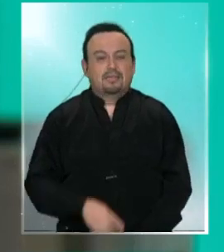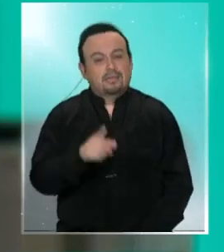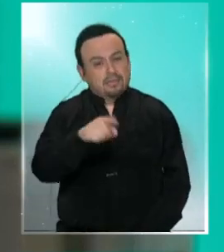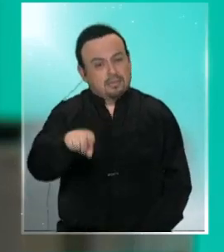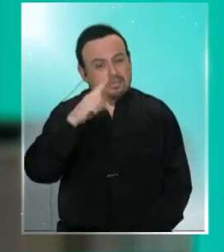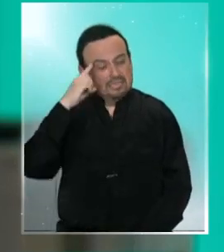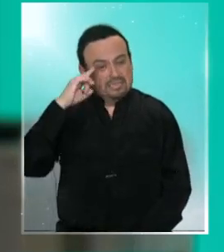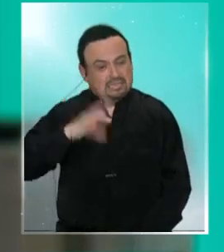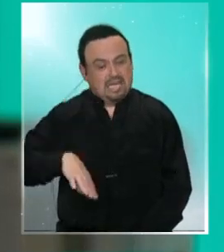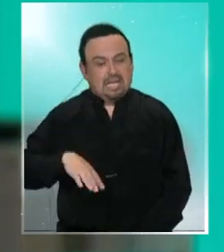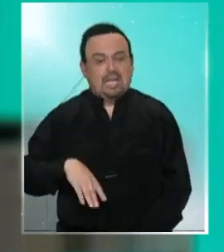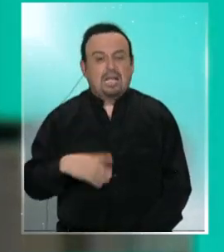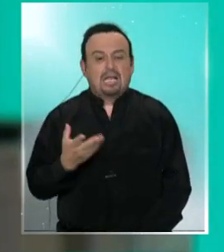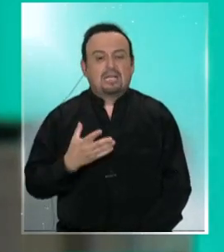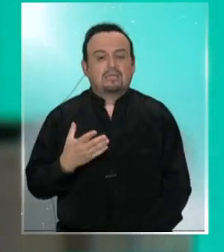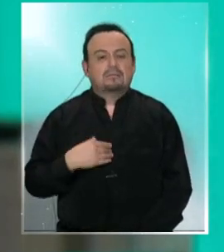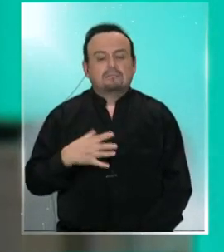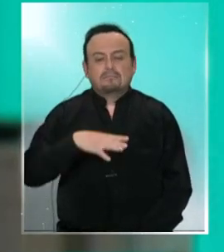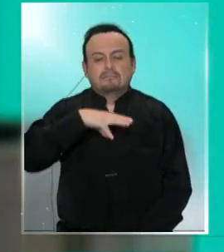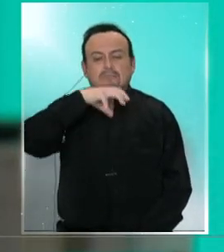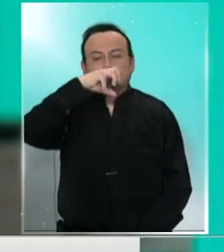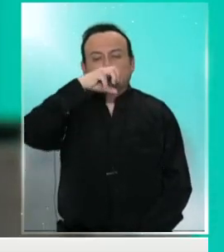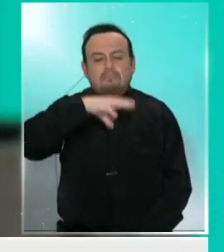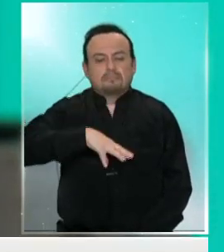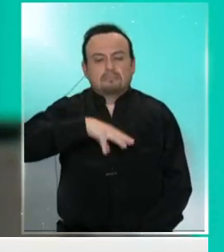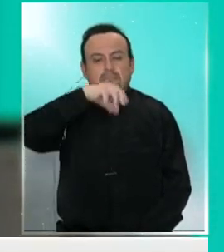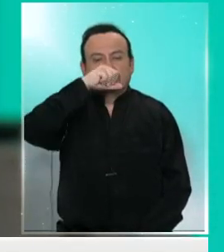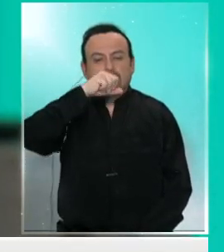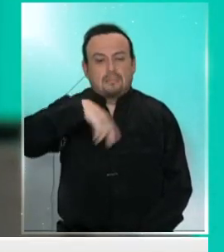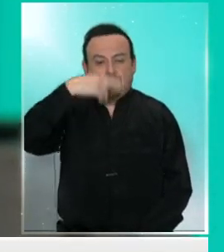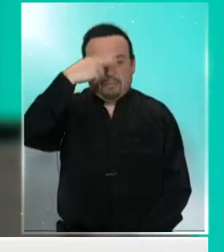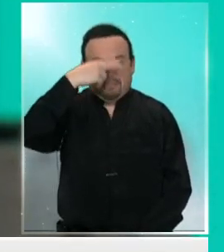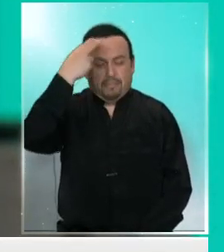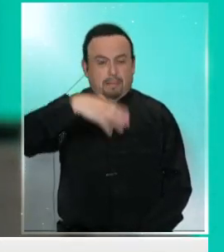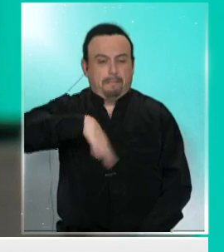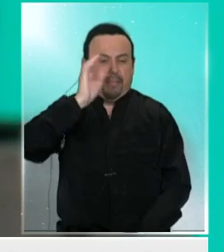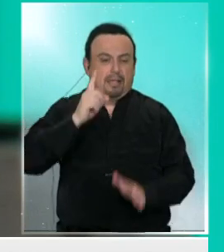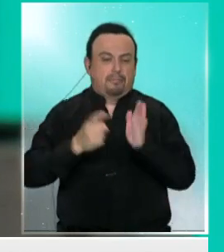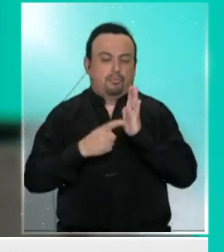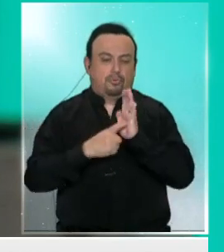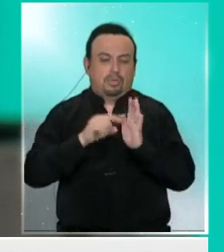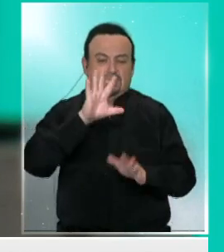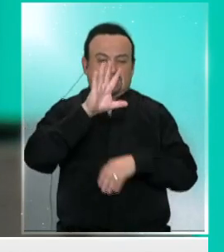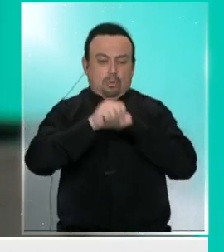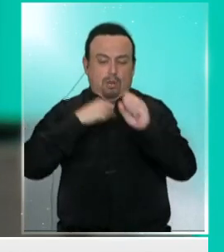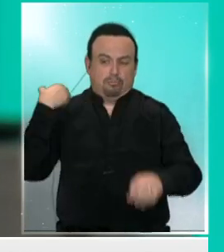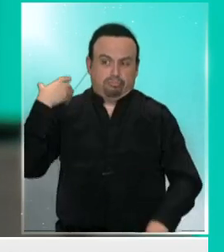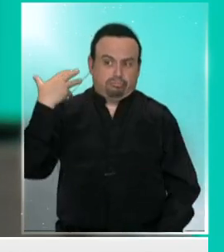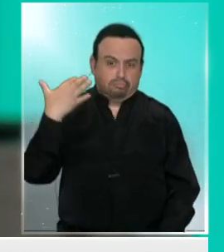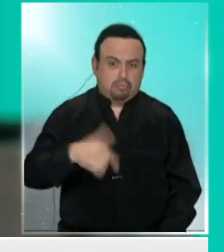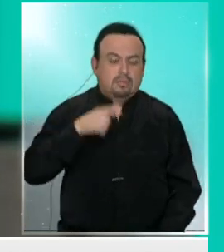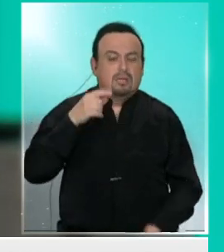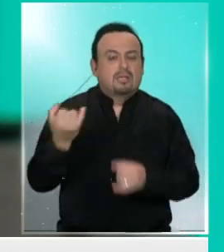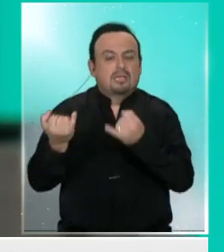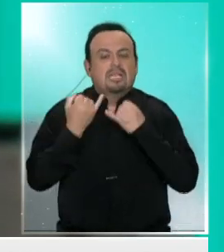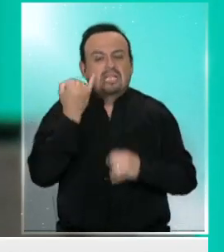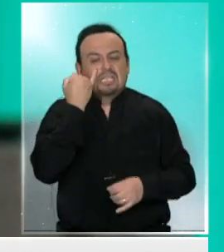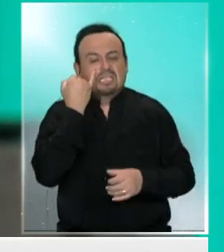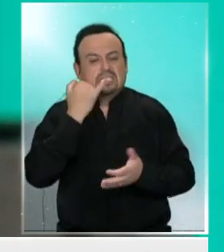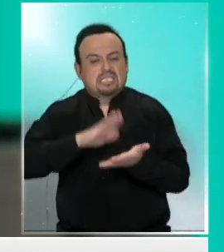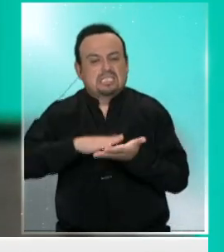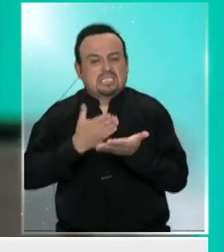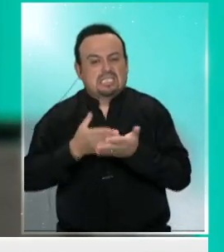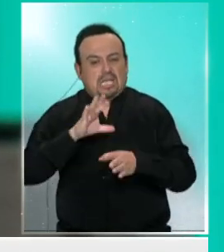Doctor, ¿sabía usted que la circulación de virus respiratorios en marzo es la mayor de los últimos 5 años? Según el último reporte del Instituto de Salud